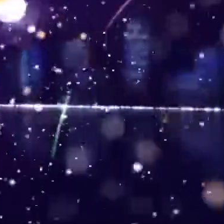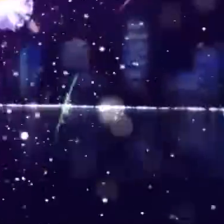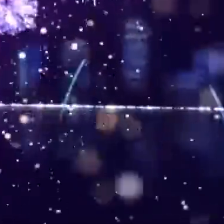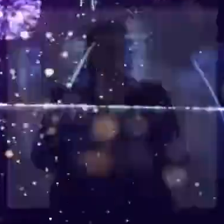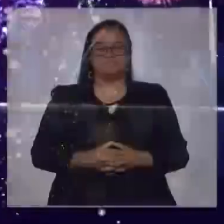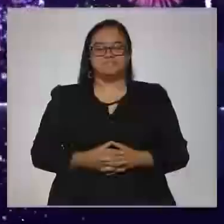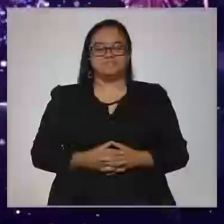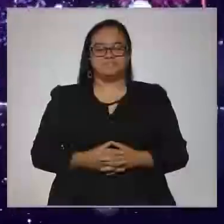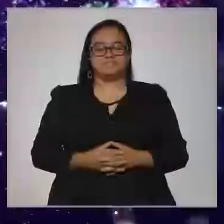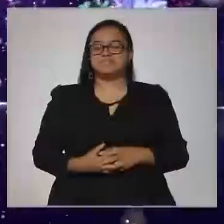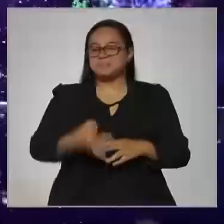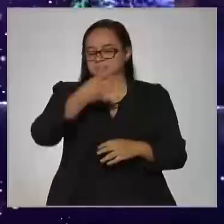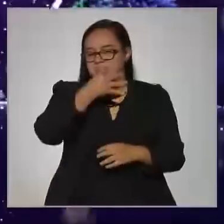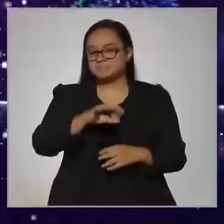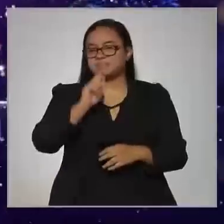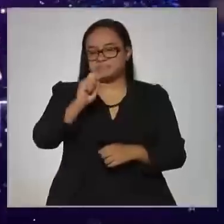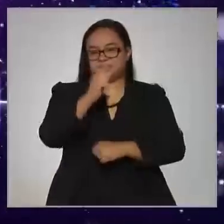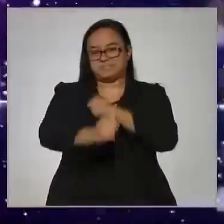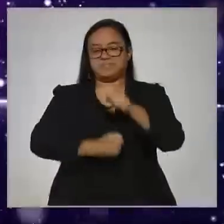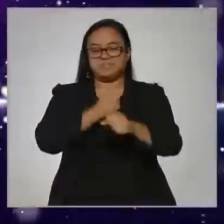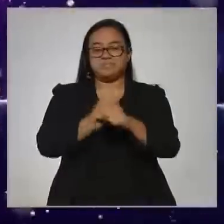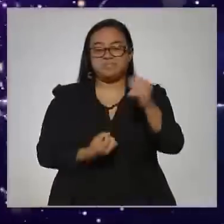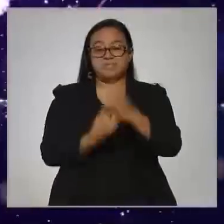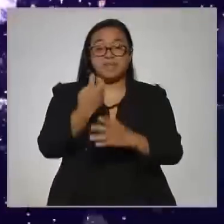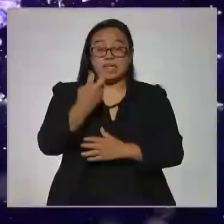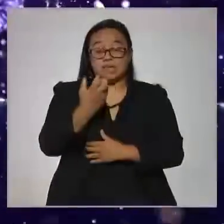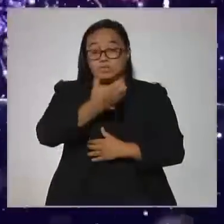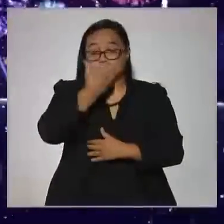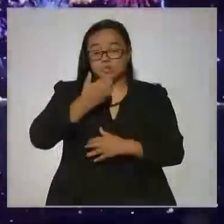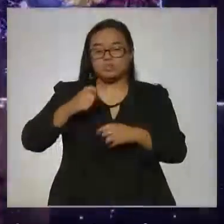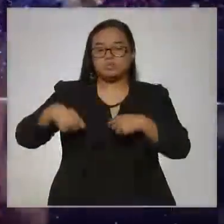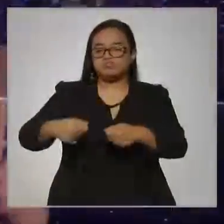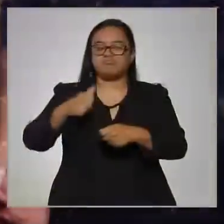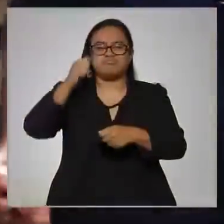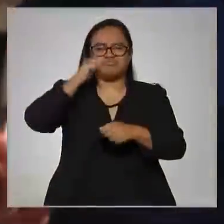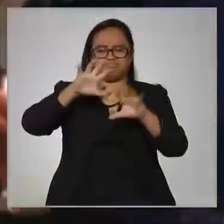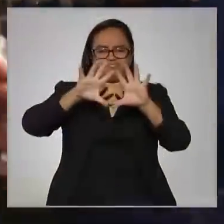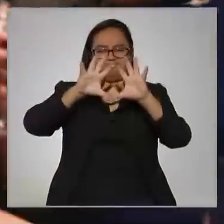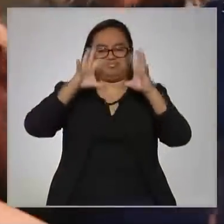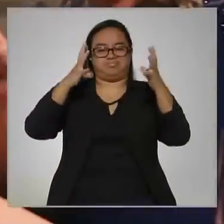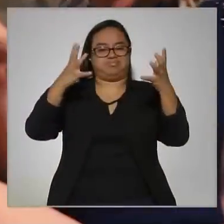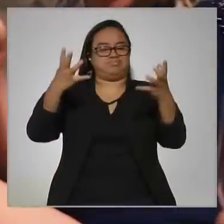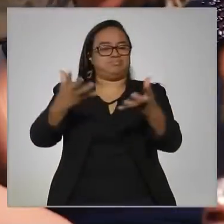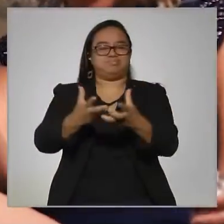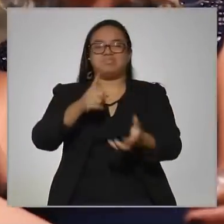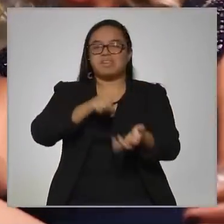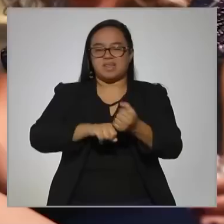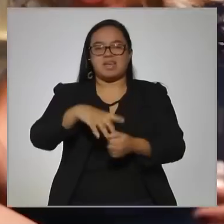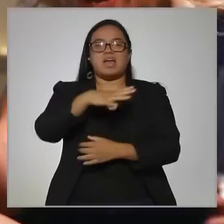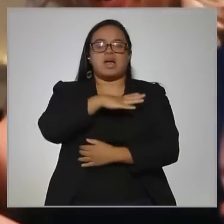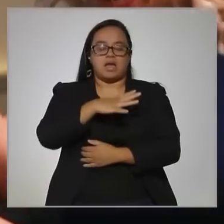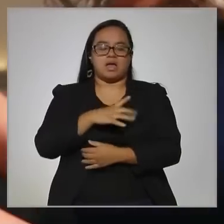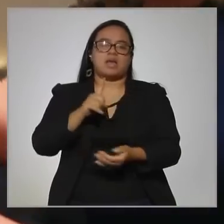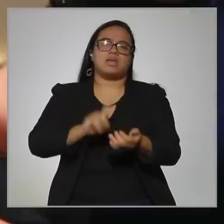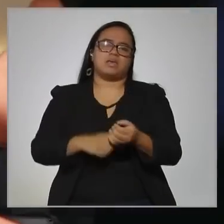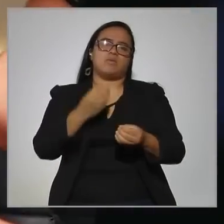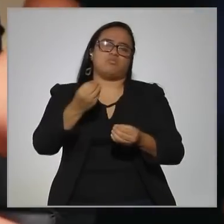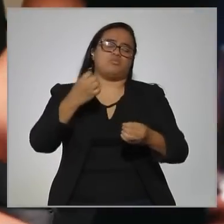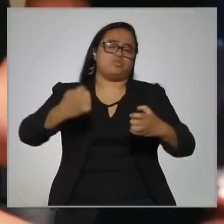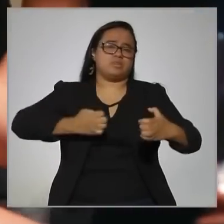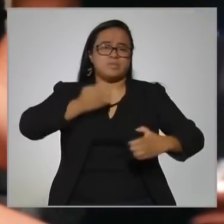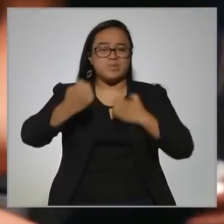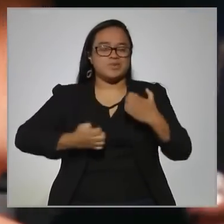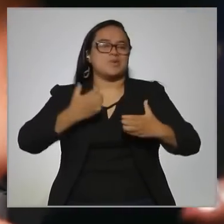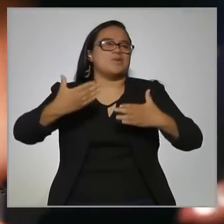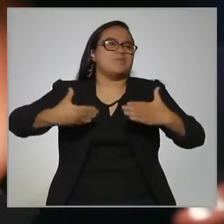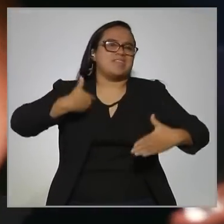La celebración de Año Nuevo es una de las tradiciones más universales y arraigadas, cargada de emoción, alegría